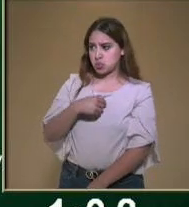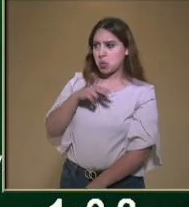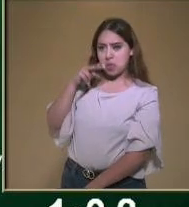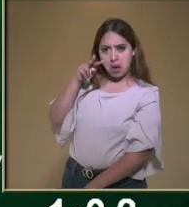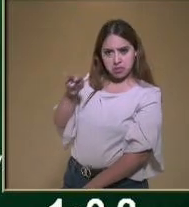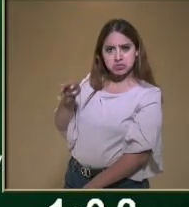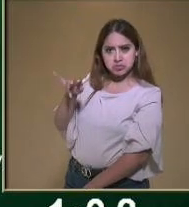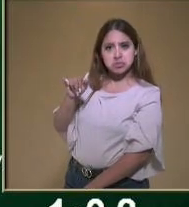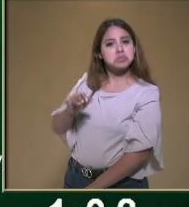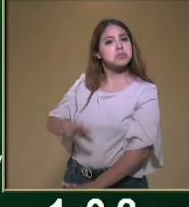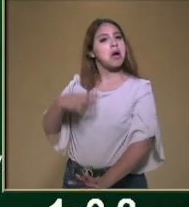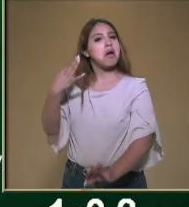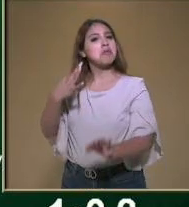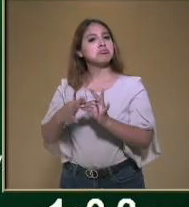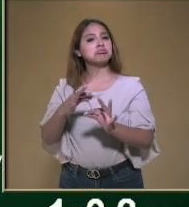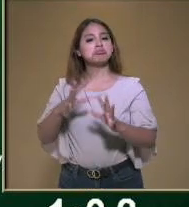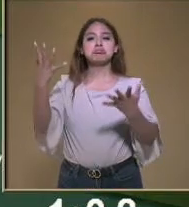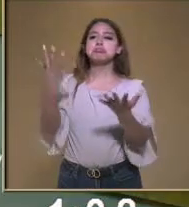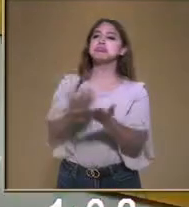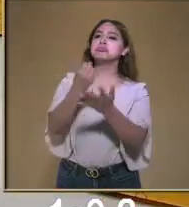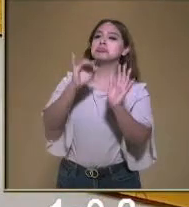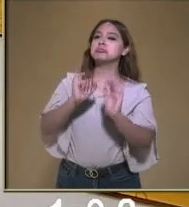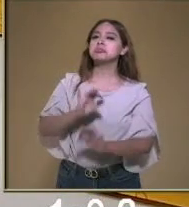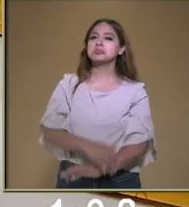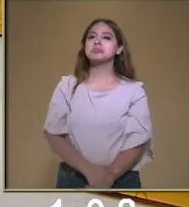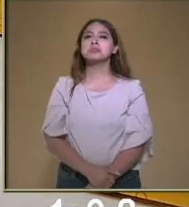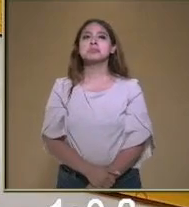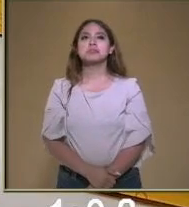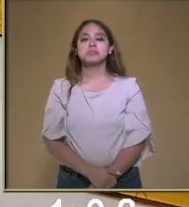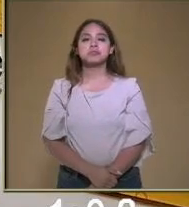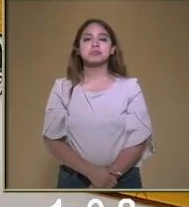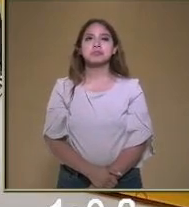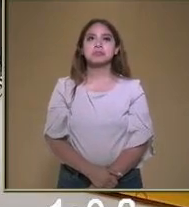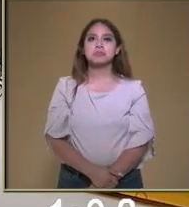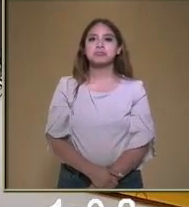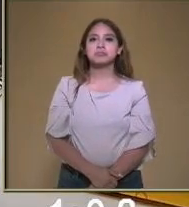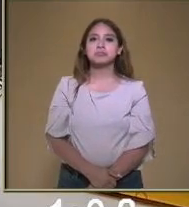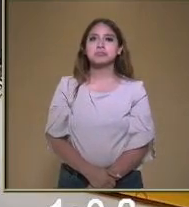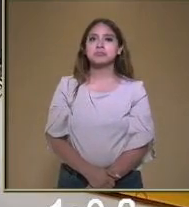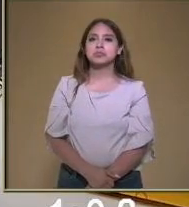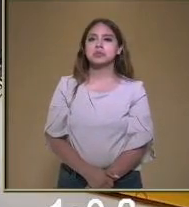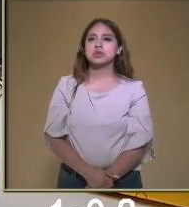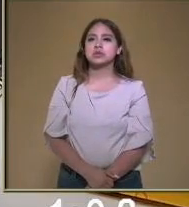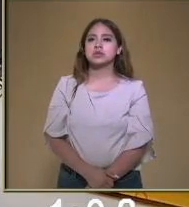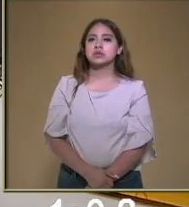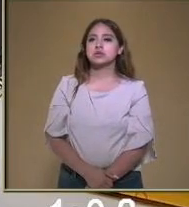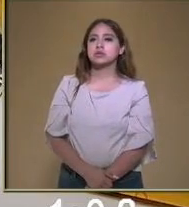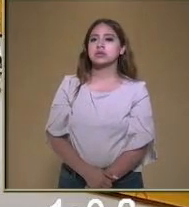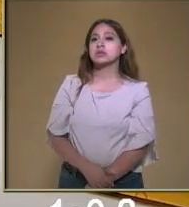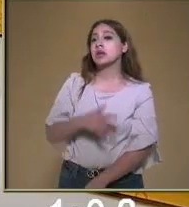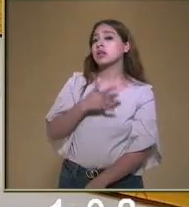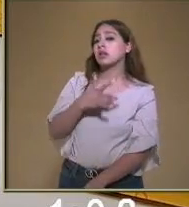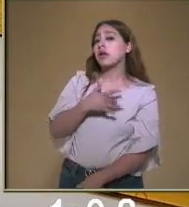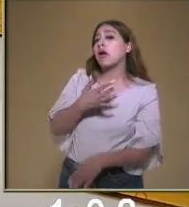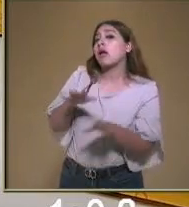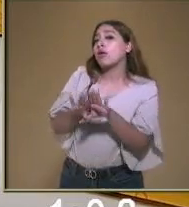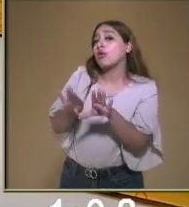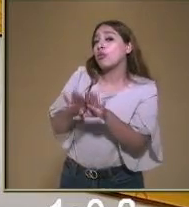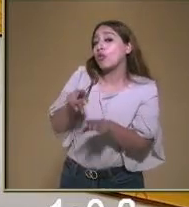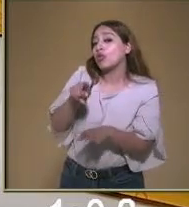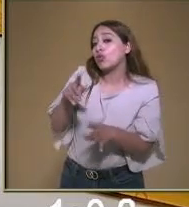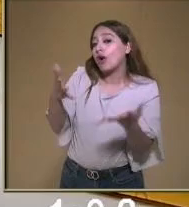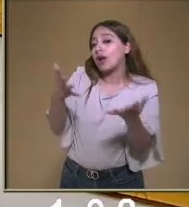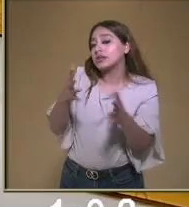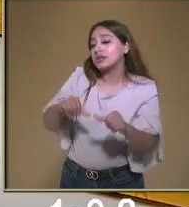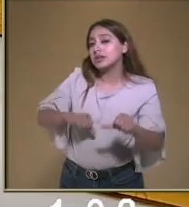sí, lo lograste. Sin ningún problema lo hiciste muy bien, profe. Perfectamente. ¿Cómo te sentiste al realizar la actividad? Bueno, en mi caso, obviamente